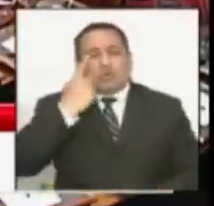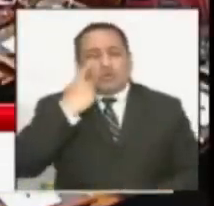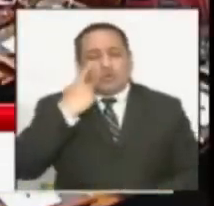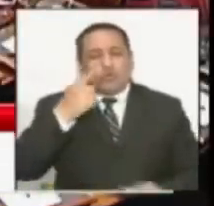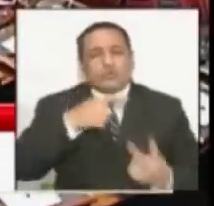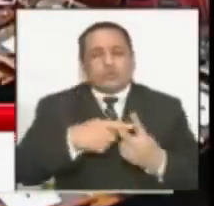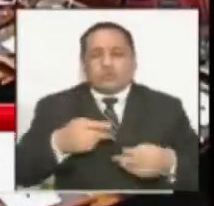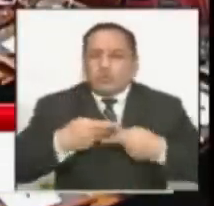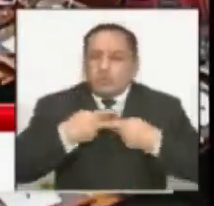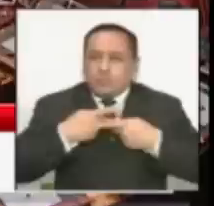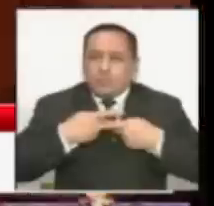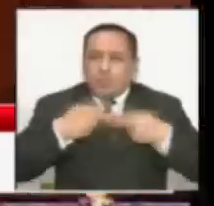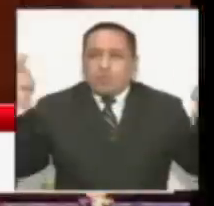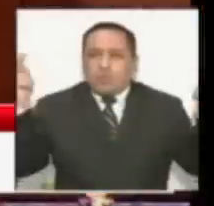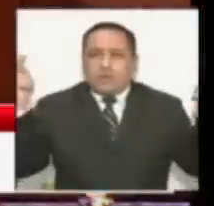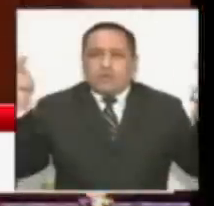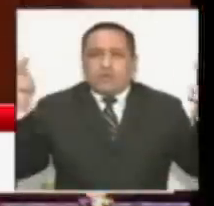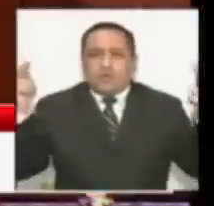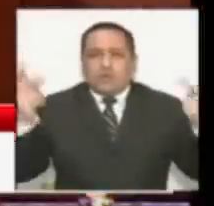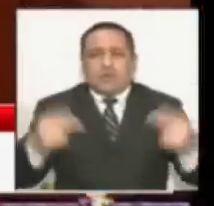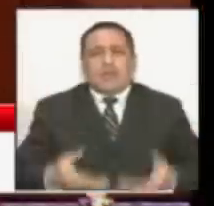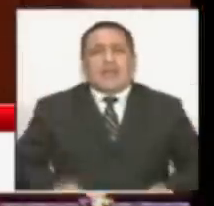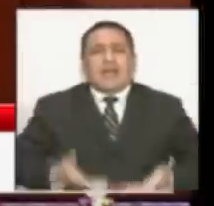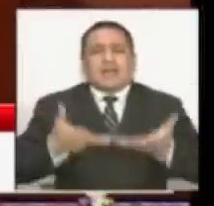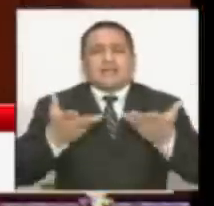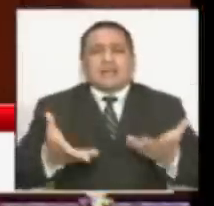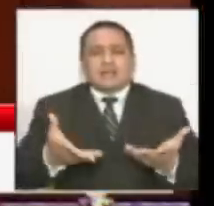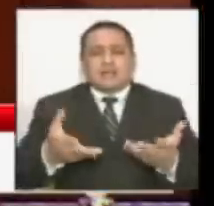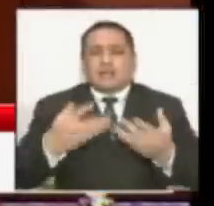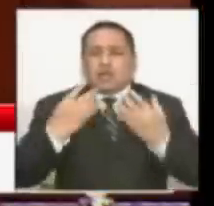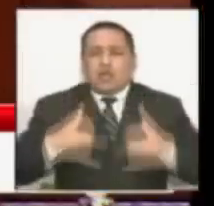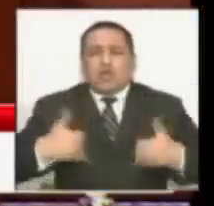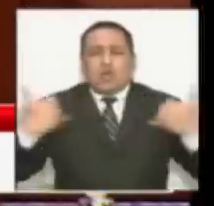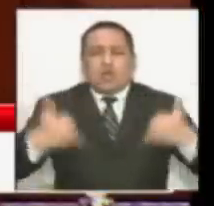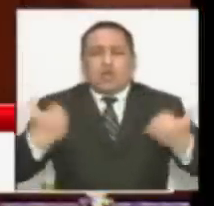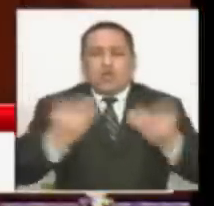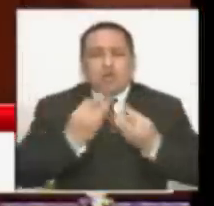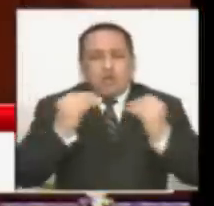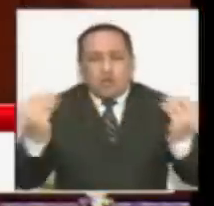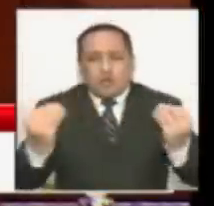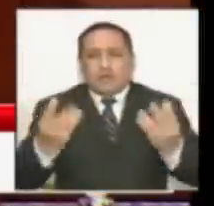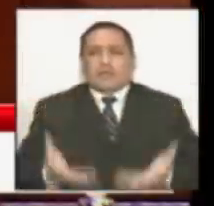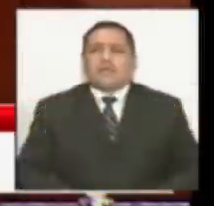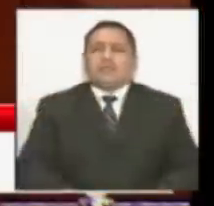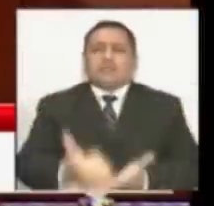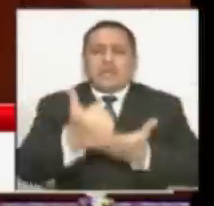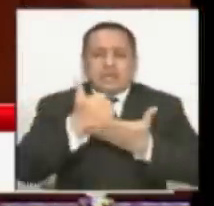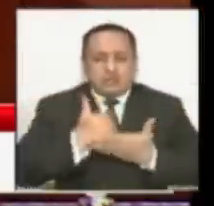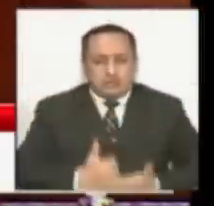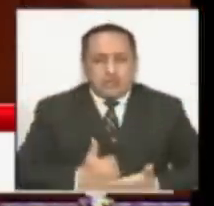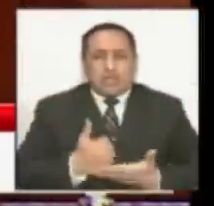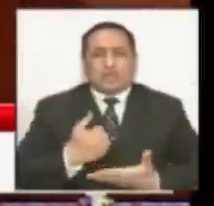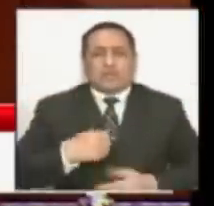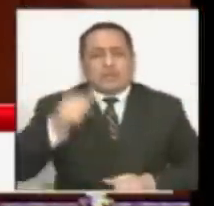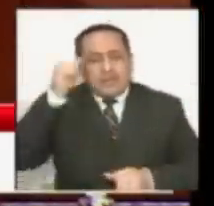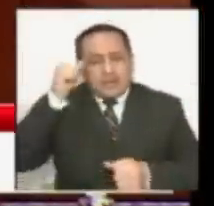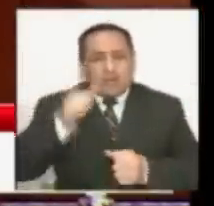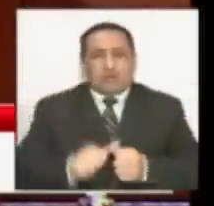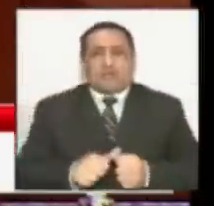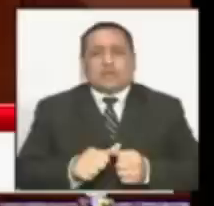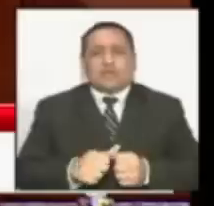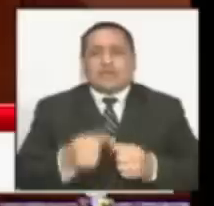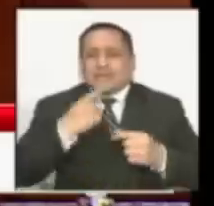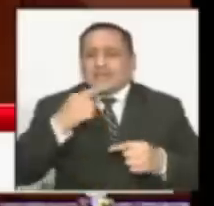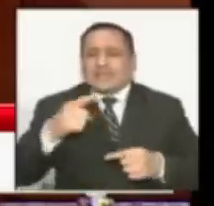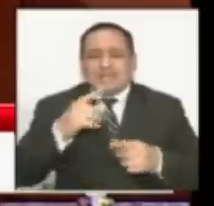reconocimiento público a la contribución de los jóvenes que nos han ayudado y nos han recordado